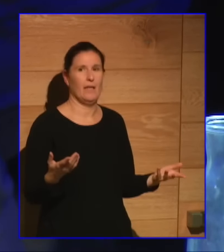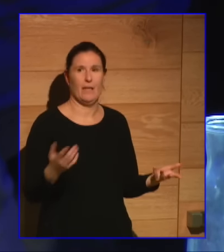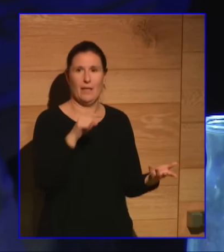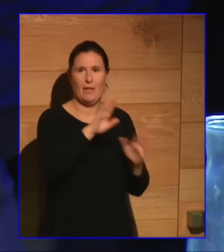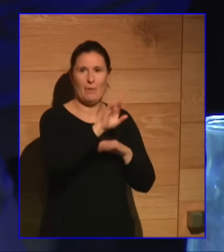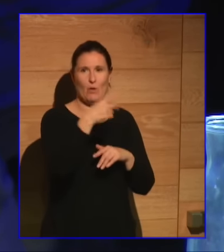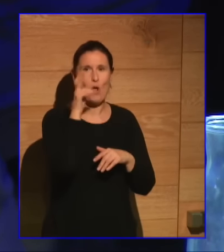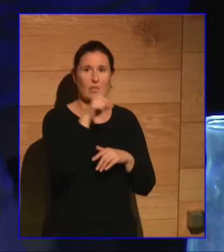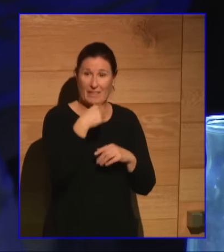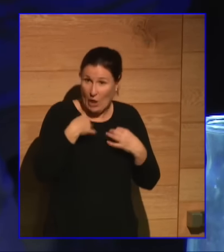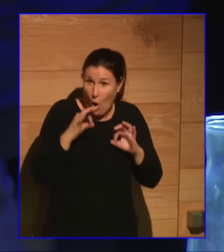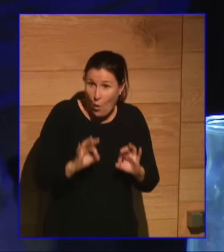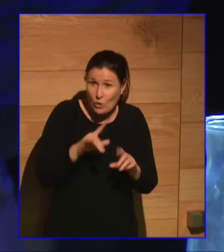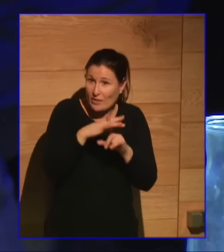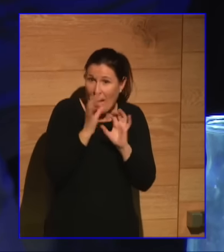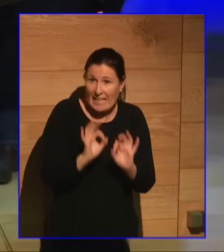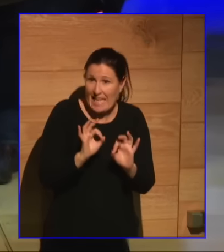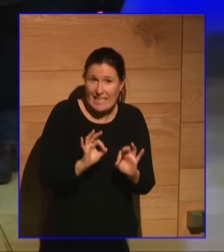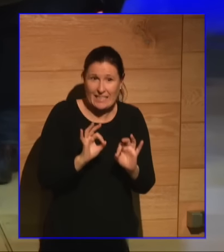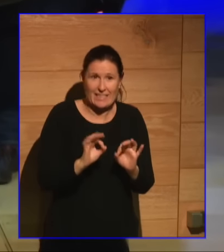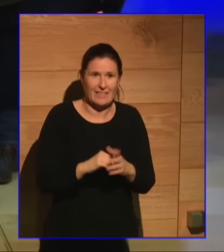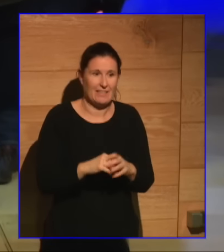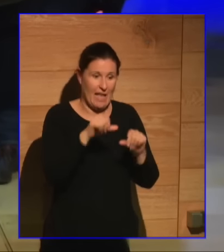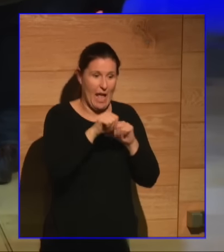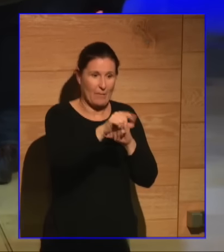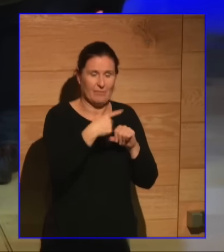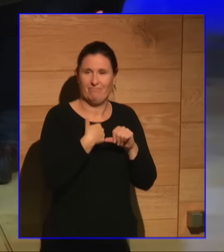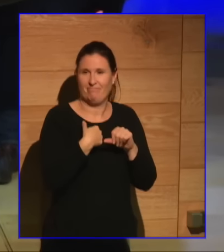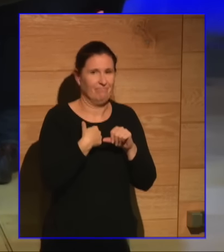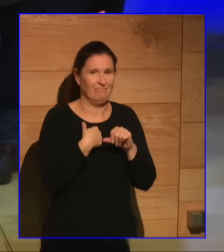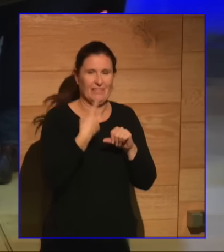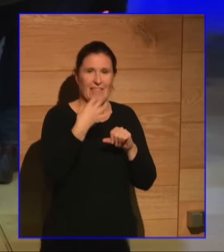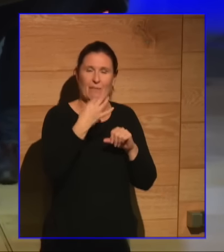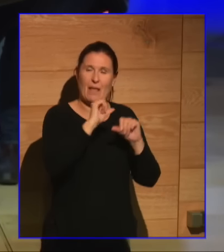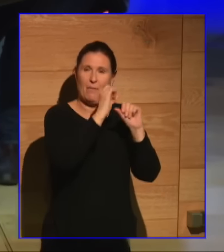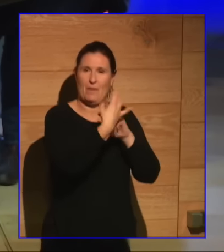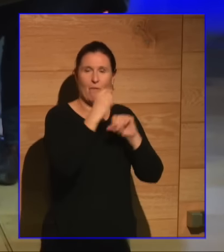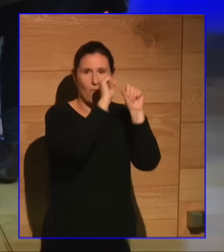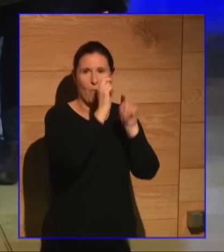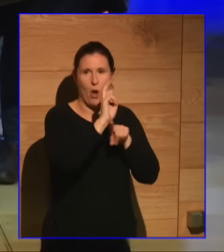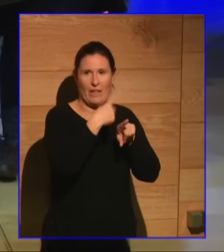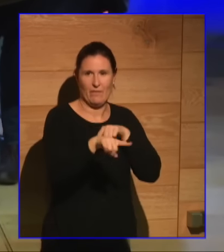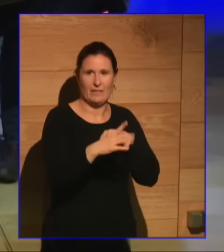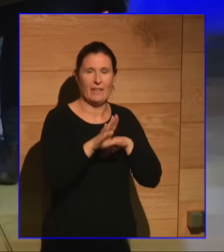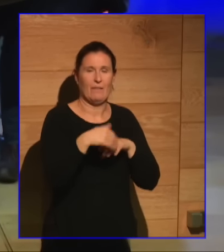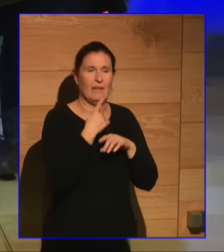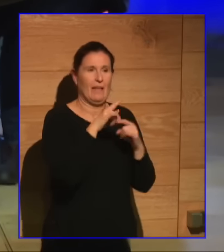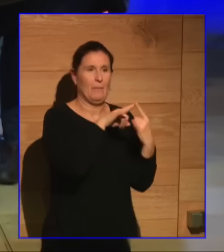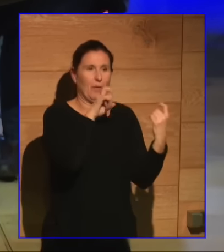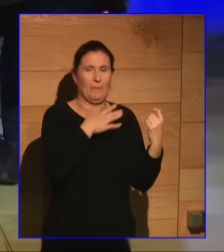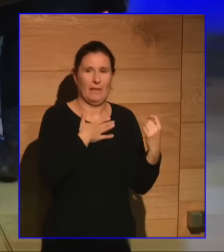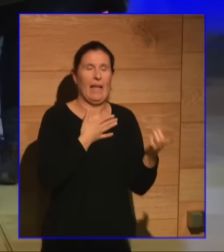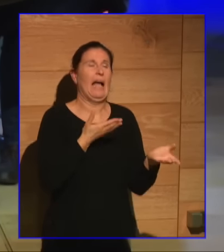Es que es exactamente lo que pasó. Y él dijo, a partir de ahora me la scrambleáis. Y entonces le empezaron a scramblear la señal. Claro, y él, mucho